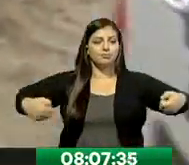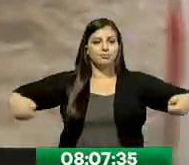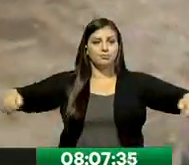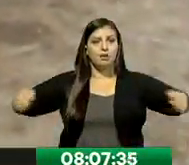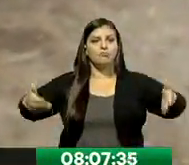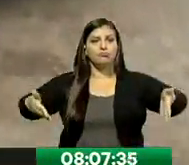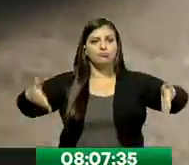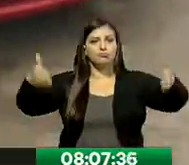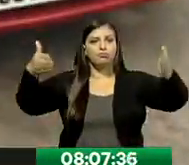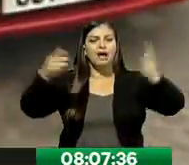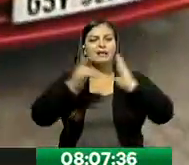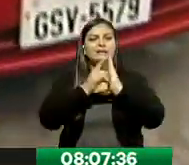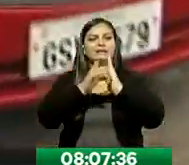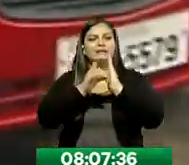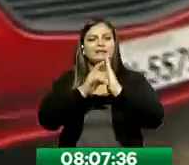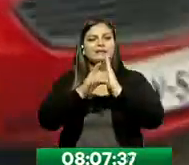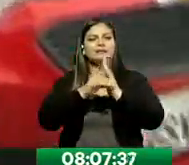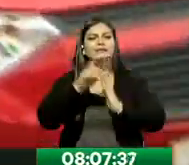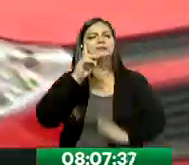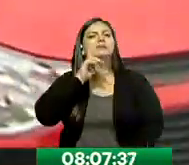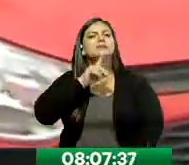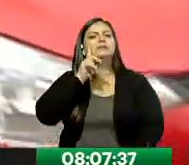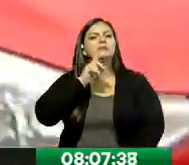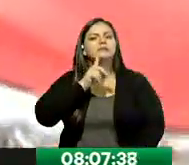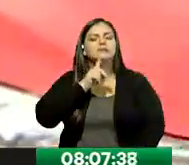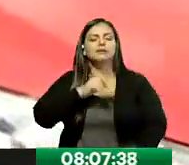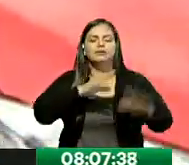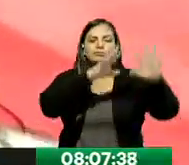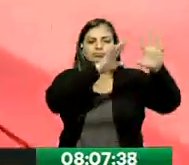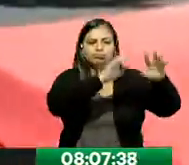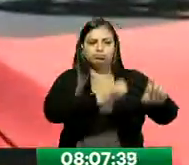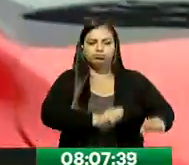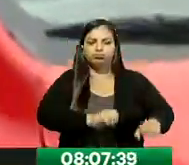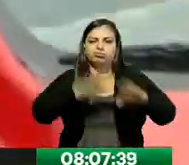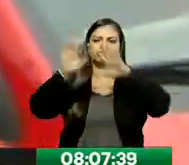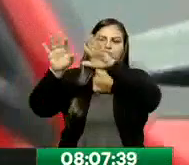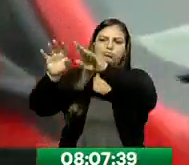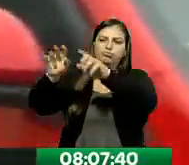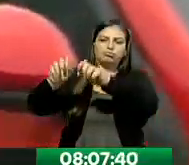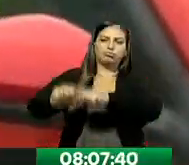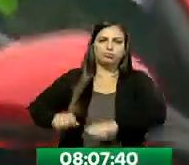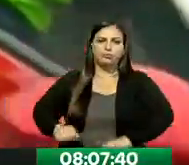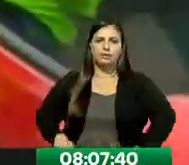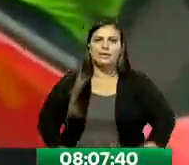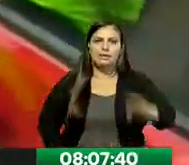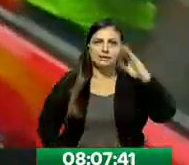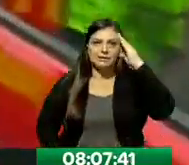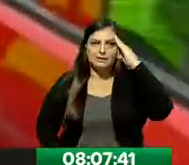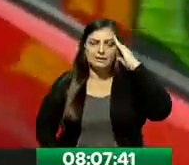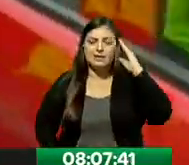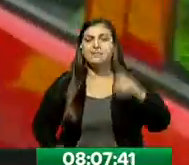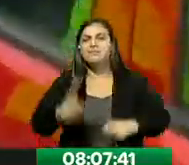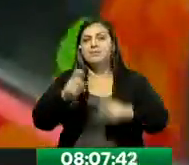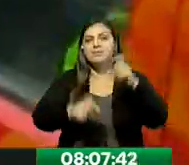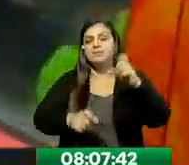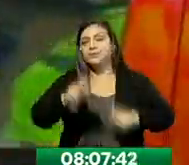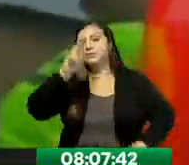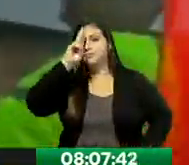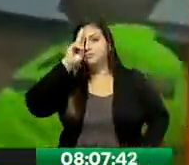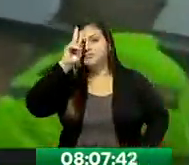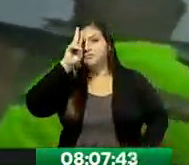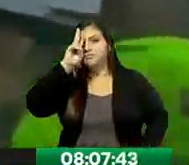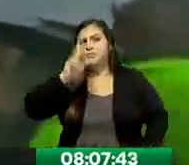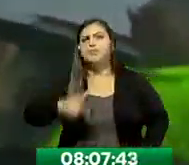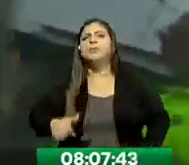esta actividad en razón de que utilizan estos vehículos para el transporte de sustancias ilícitas, de producto